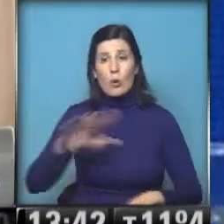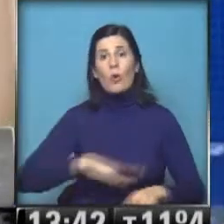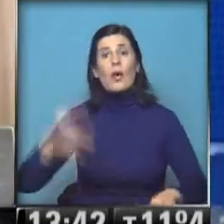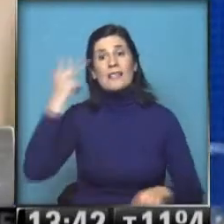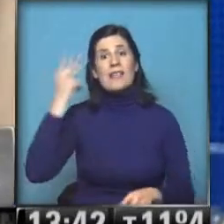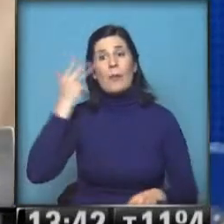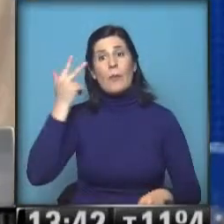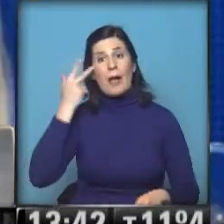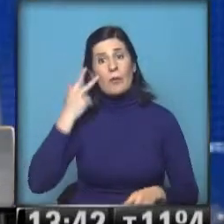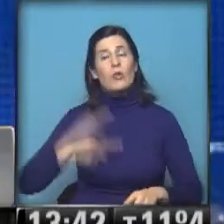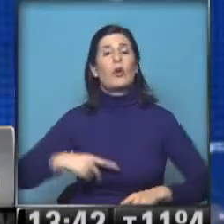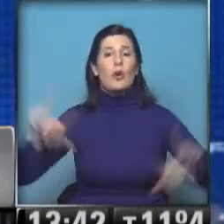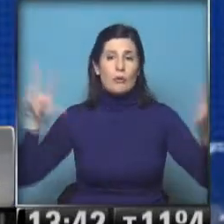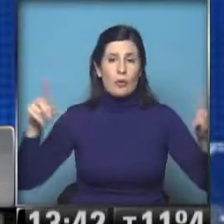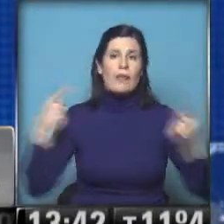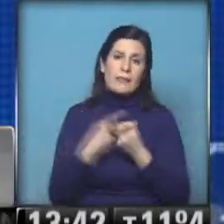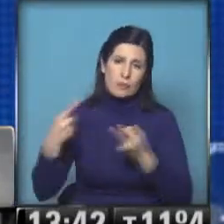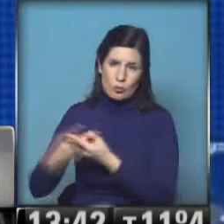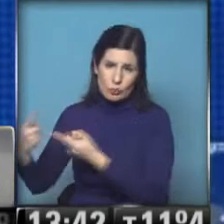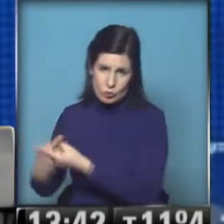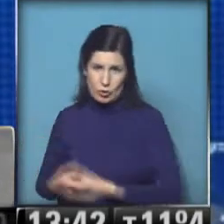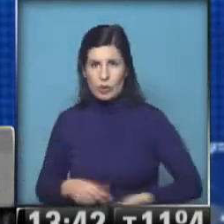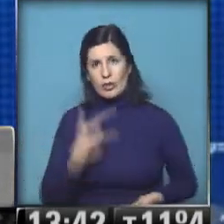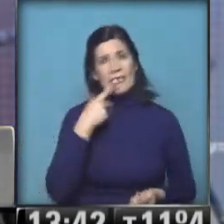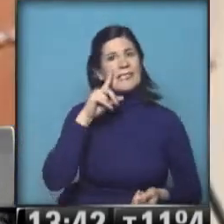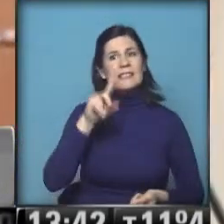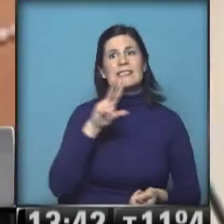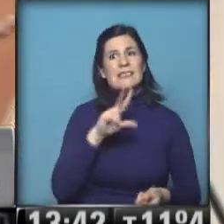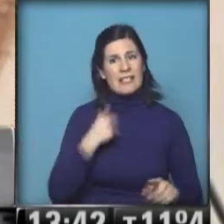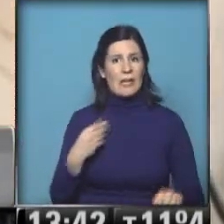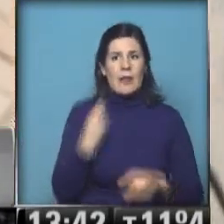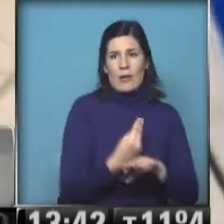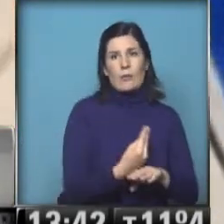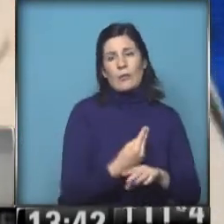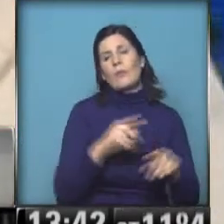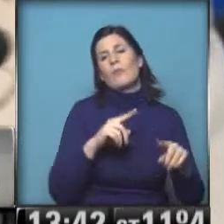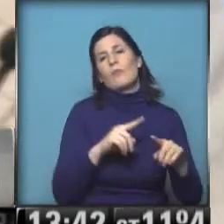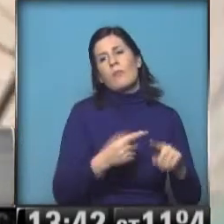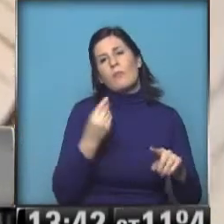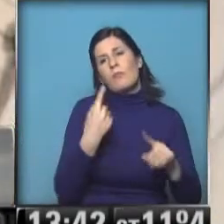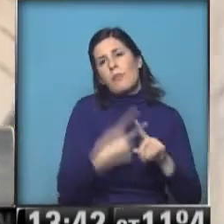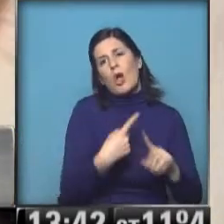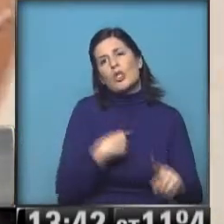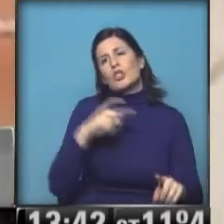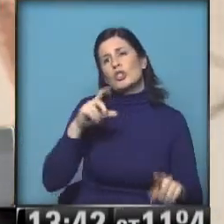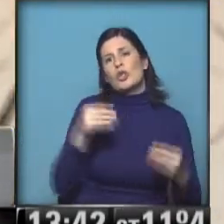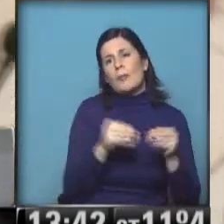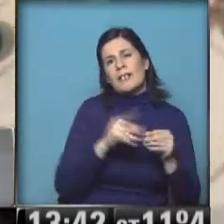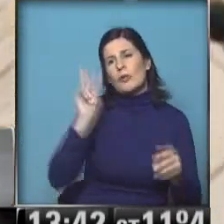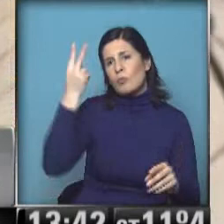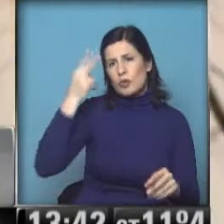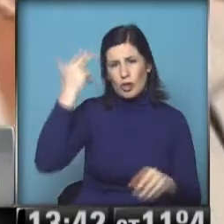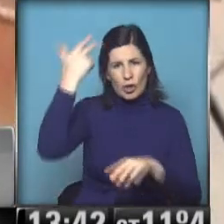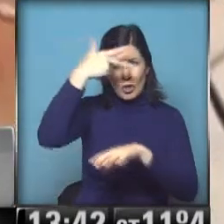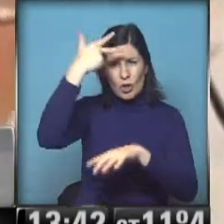esperado debate luego de que la ambientalista Marina Silva tuviera que suplir como cabeza de fórmula al fallecido Eduardo Campos. En tanto, las